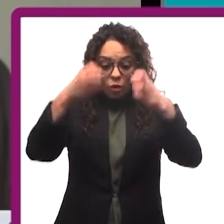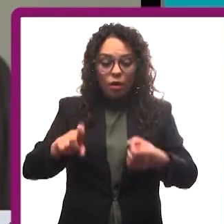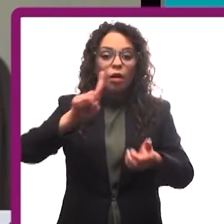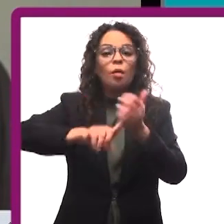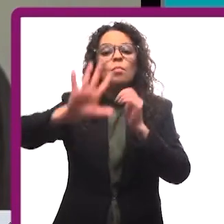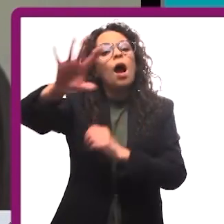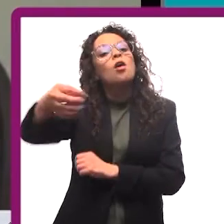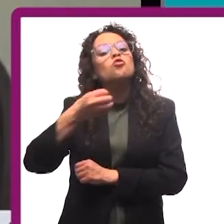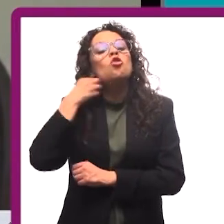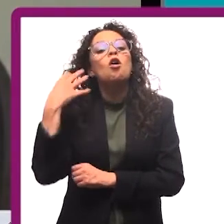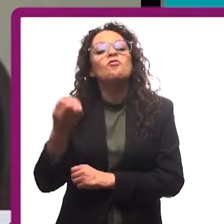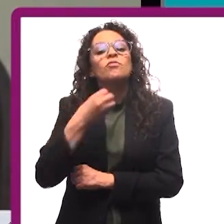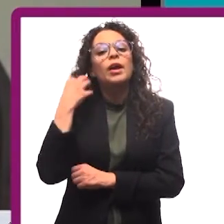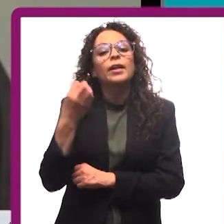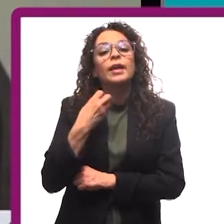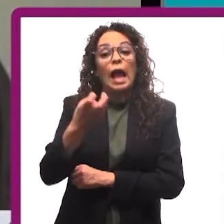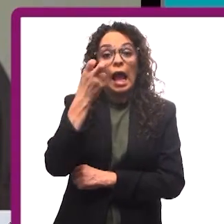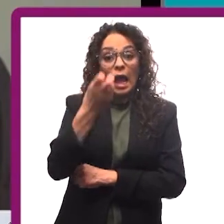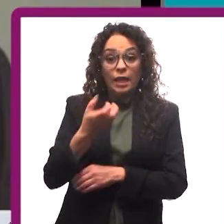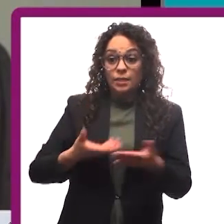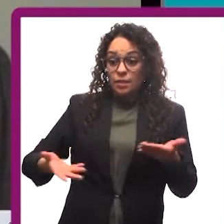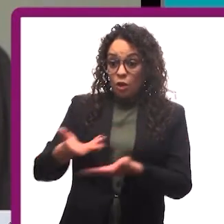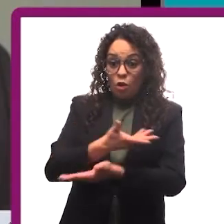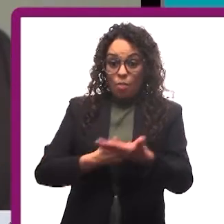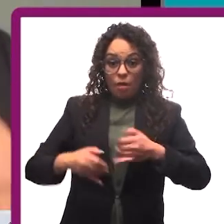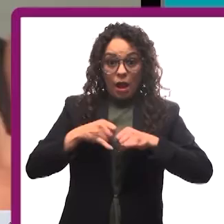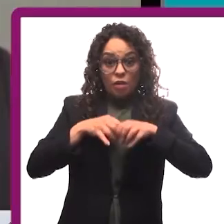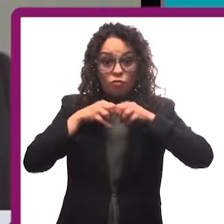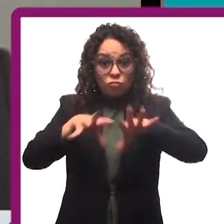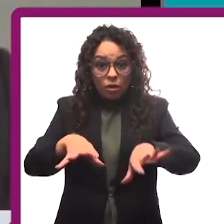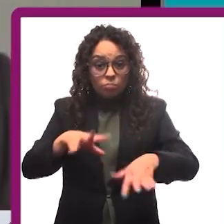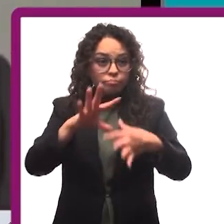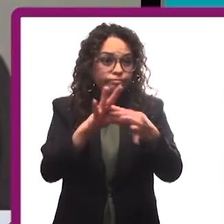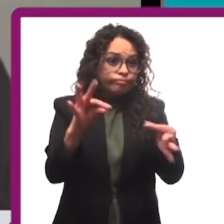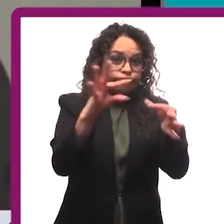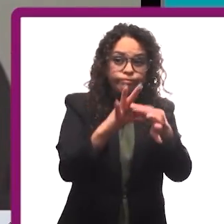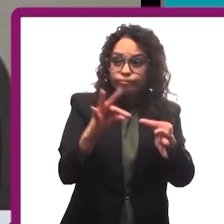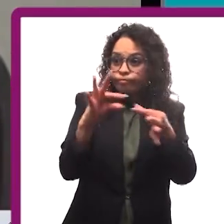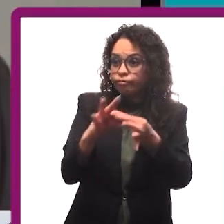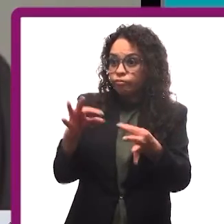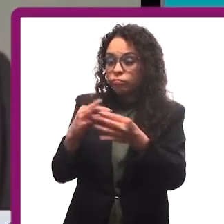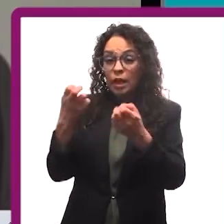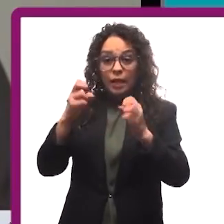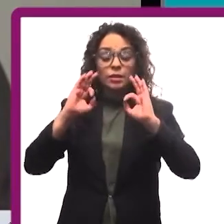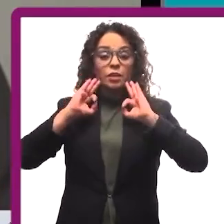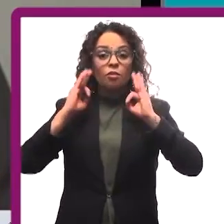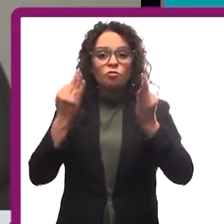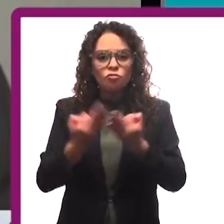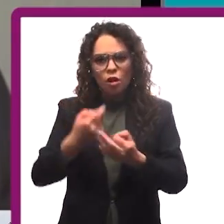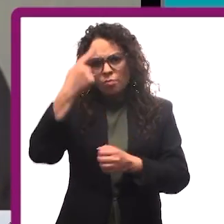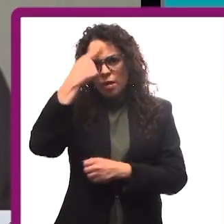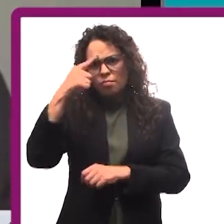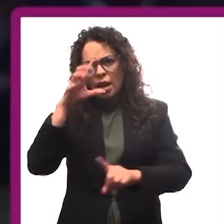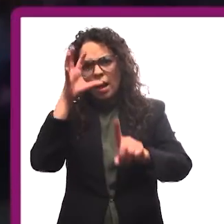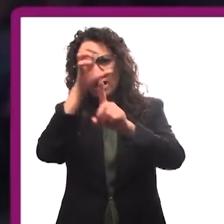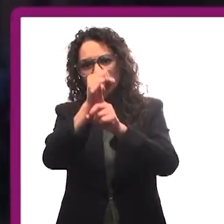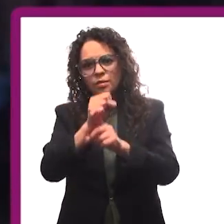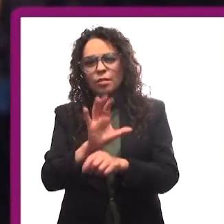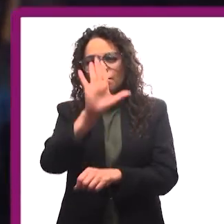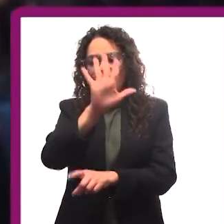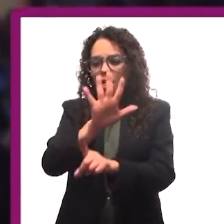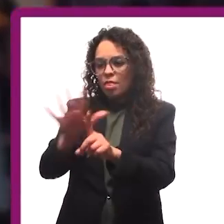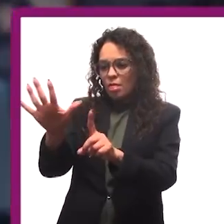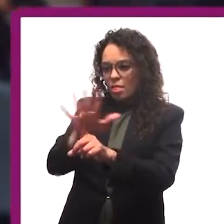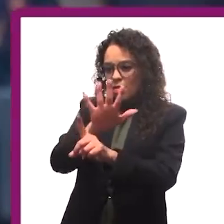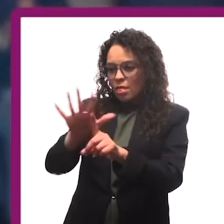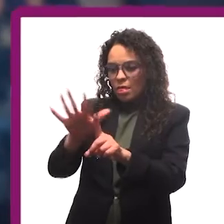sobre todo este paradigma de comunicación, pues en gran medida tenía el propósito de persuadir mediante la